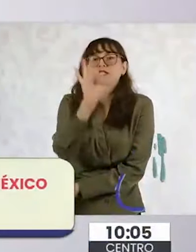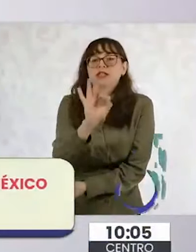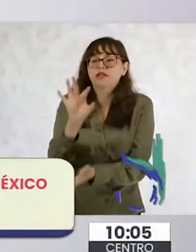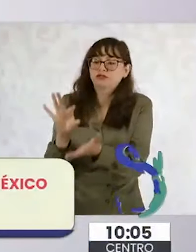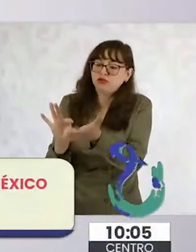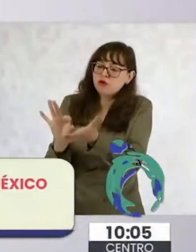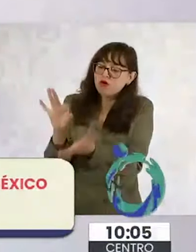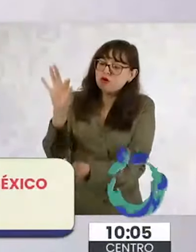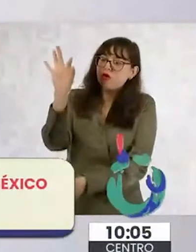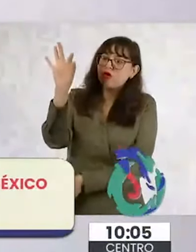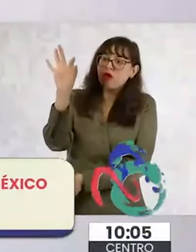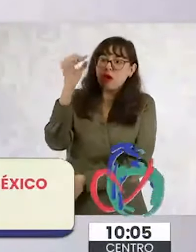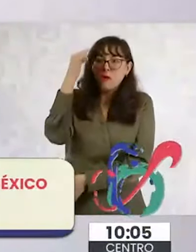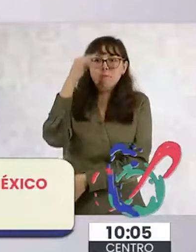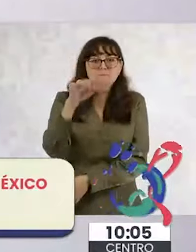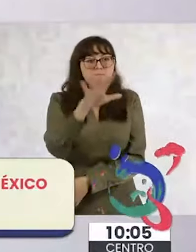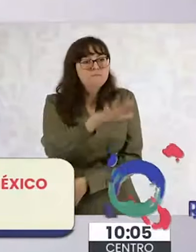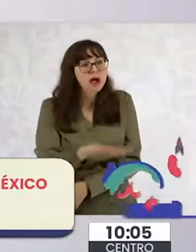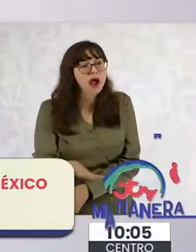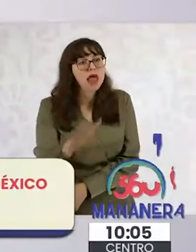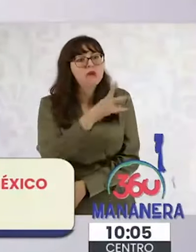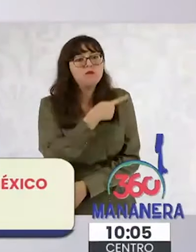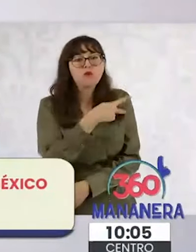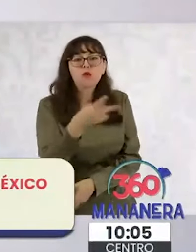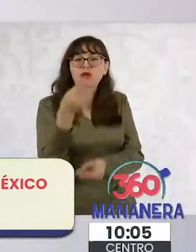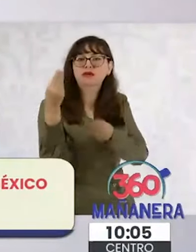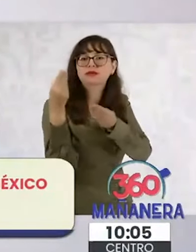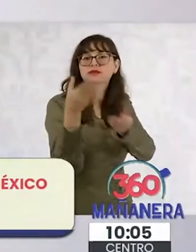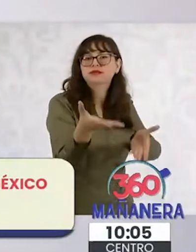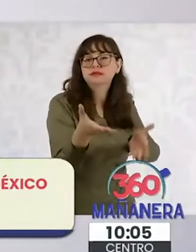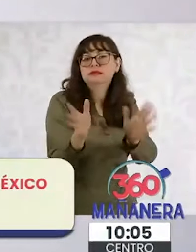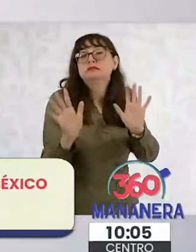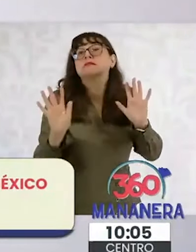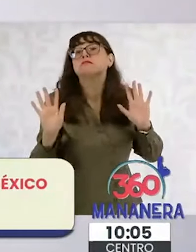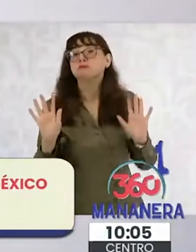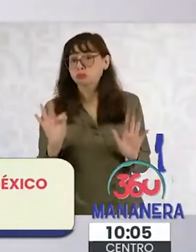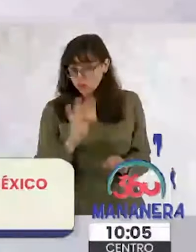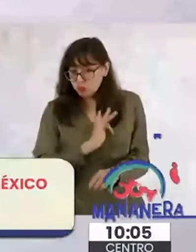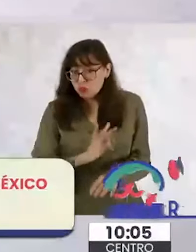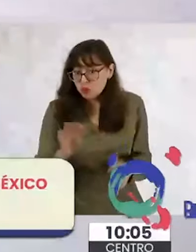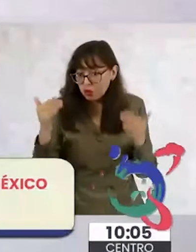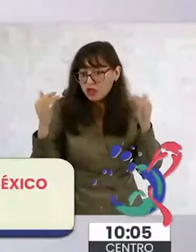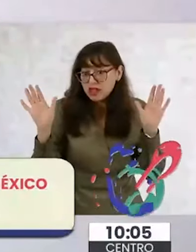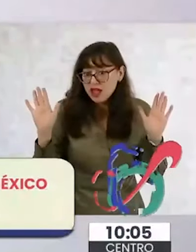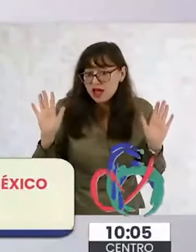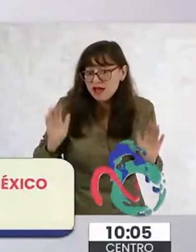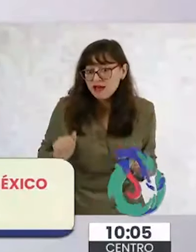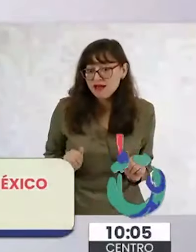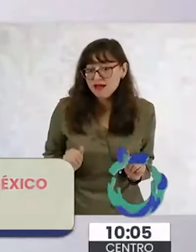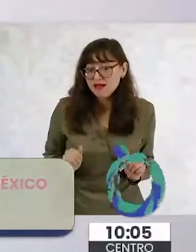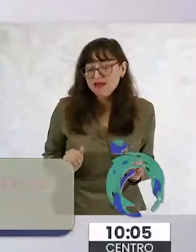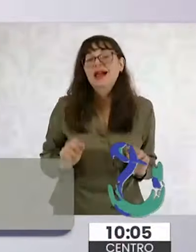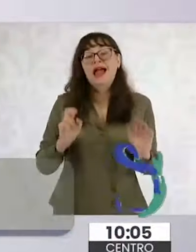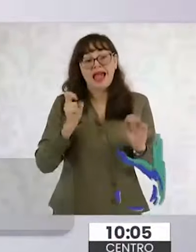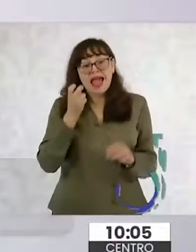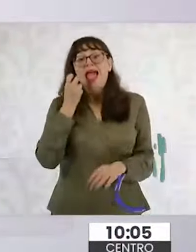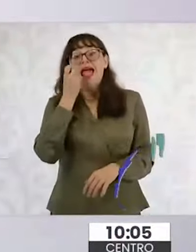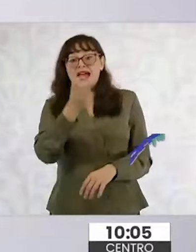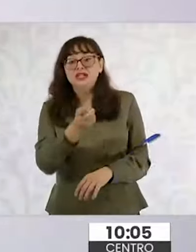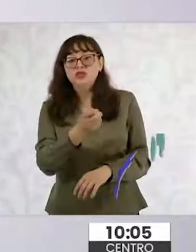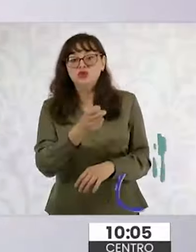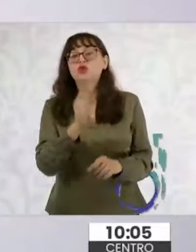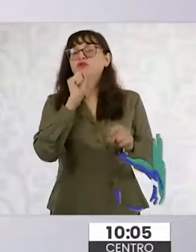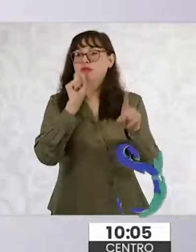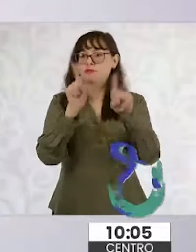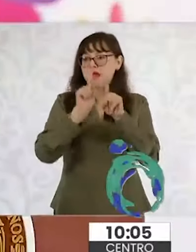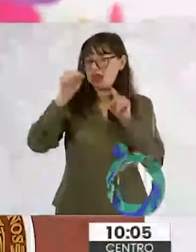mundo y vamos orgullosos de la potencia cultural que representamos y a mostrar los resultados que